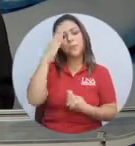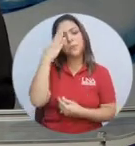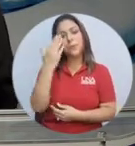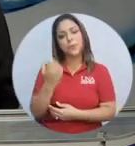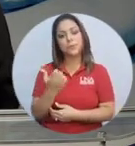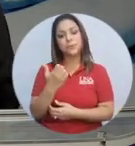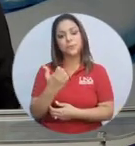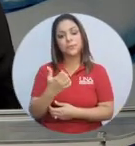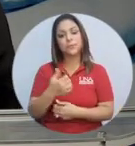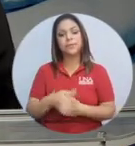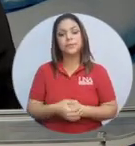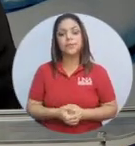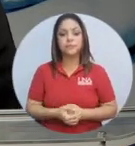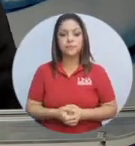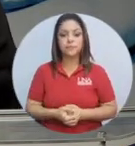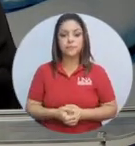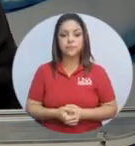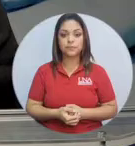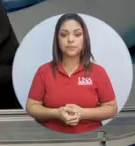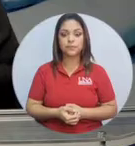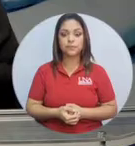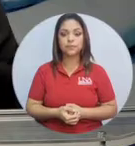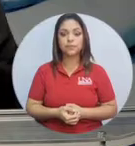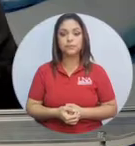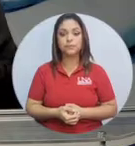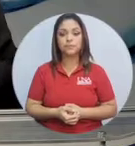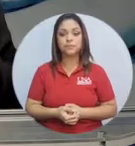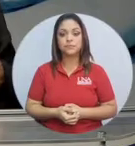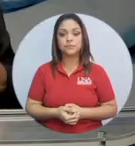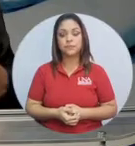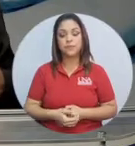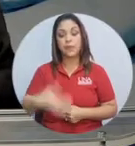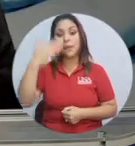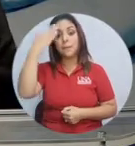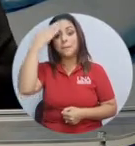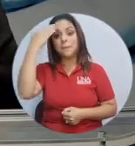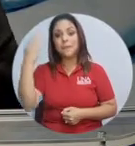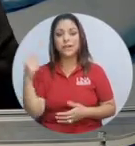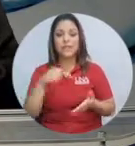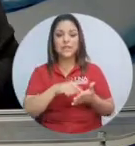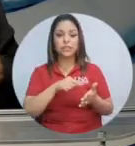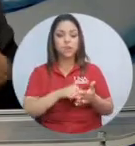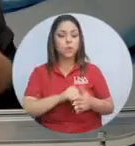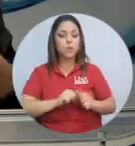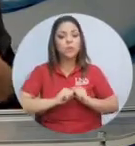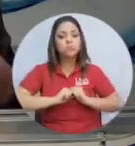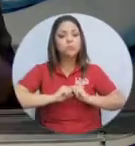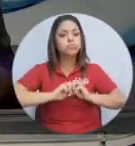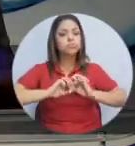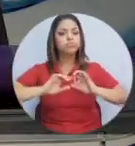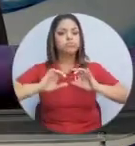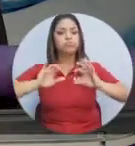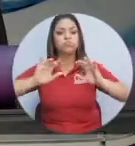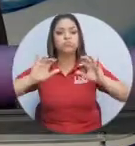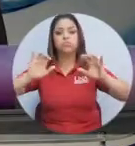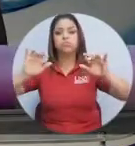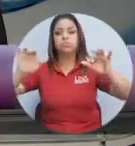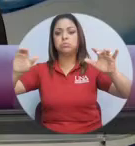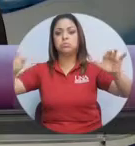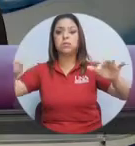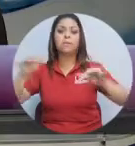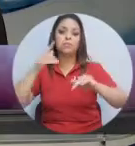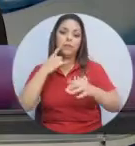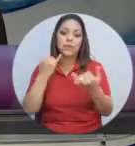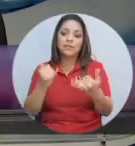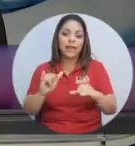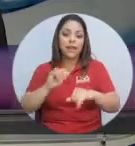porque se crea una ola, ¿verdad?, una ola expansiva por la propia